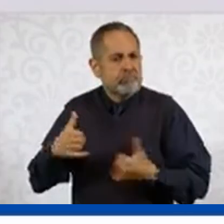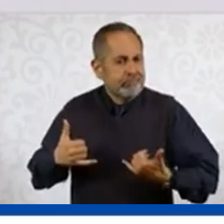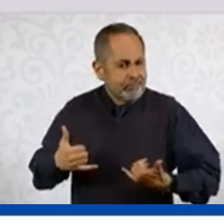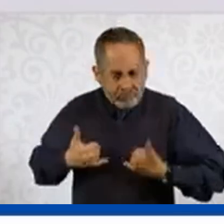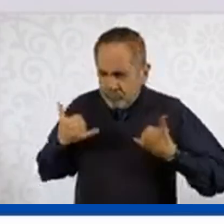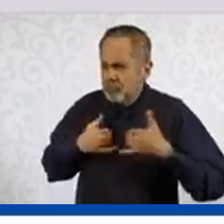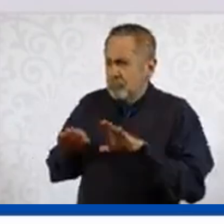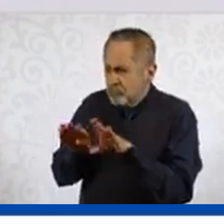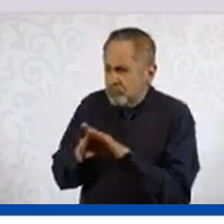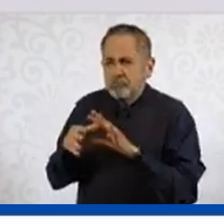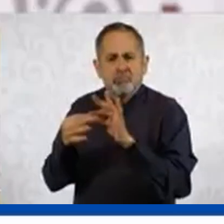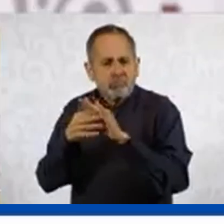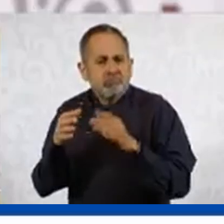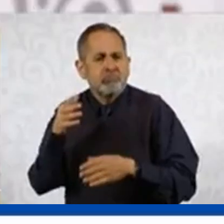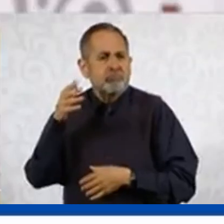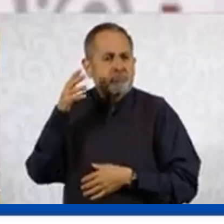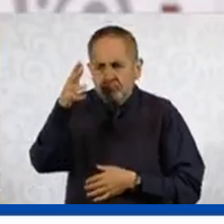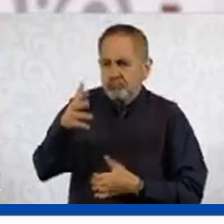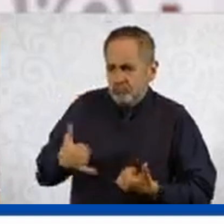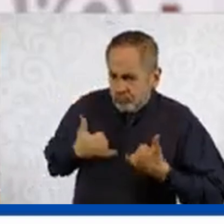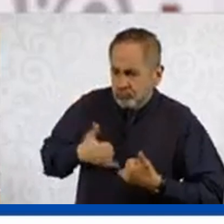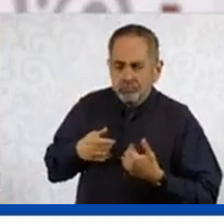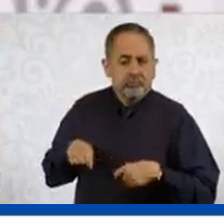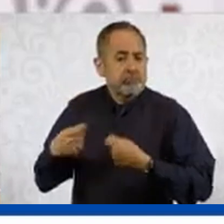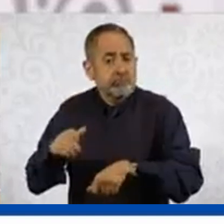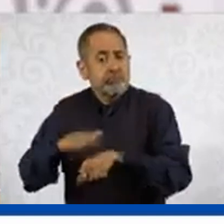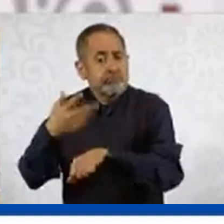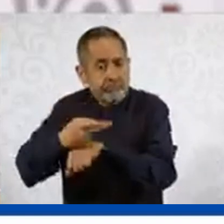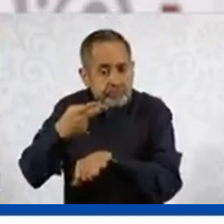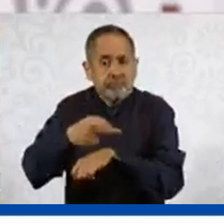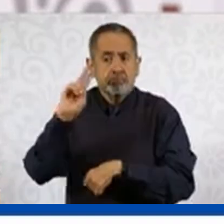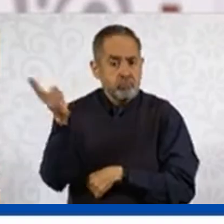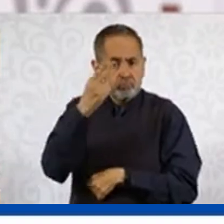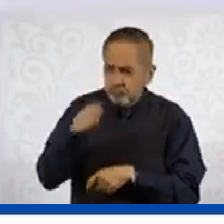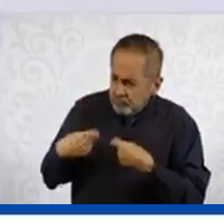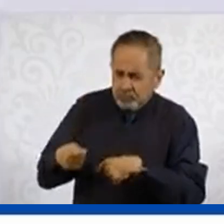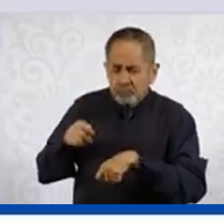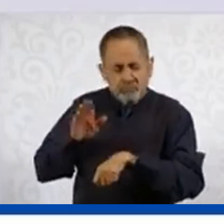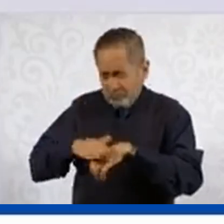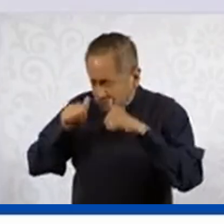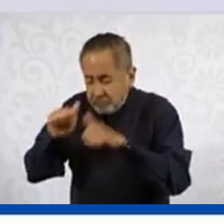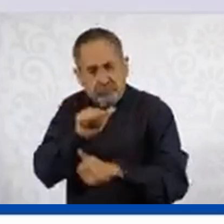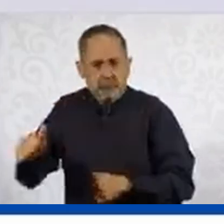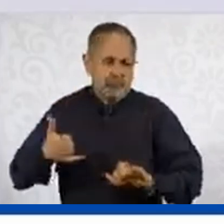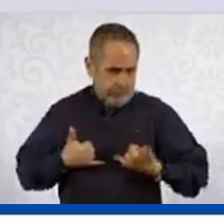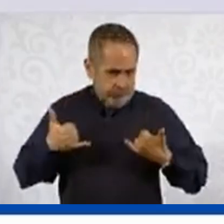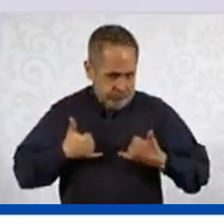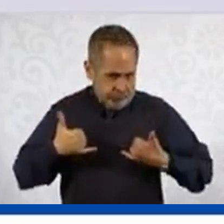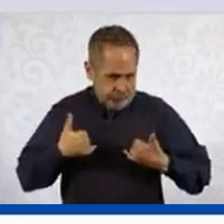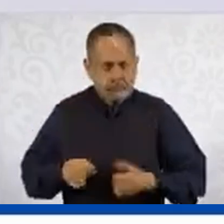Jóvenes Construyendo el Futuro, con más número de preparatorias y universidades y también con un programa especial